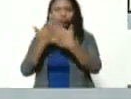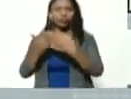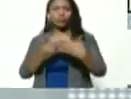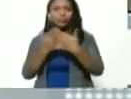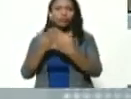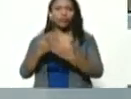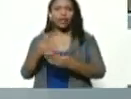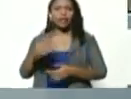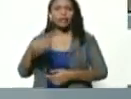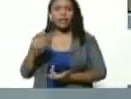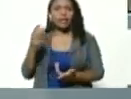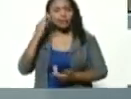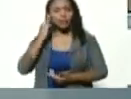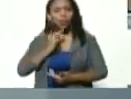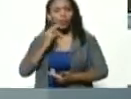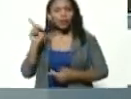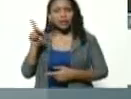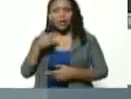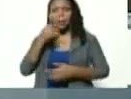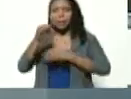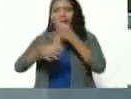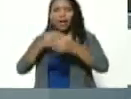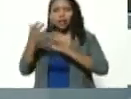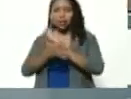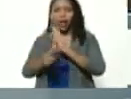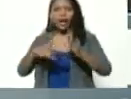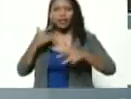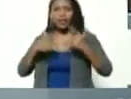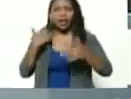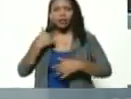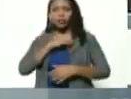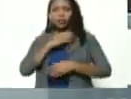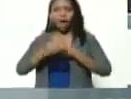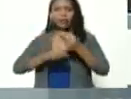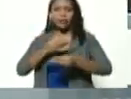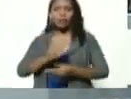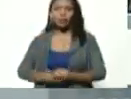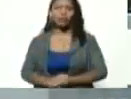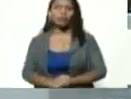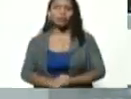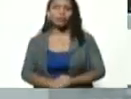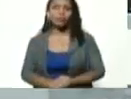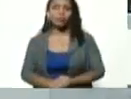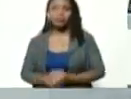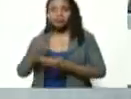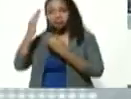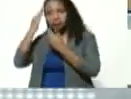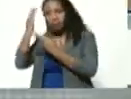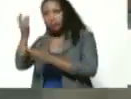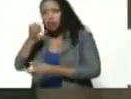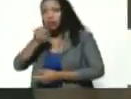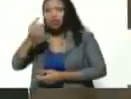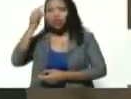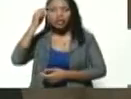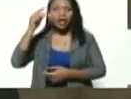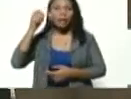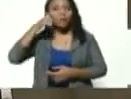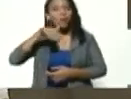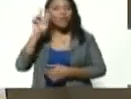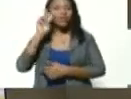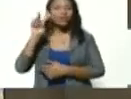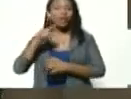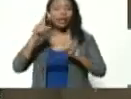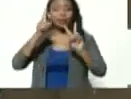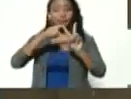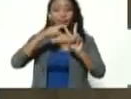diese detalles específicos sobre la actividad que hoy hemos inaugurado. Muchas gracias. Hola, muy buenos días. Saludo al pueblo de Venezuela que sintoniza